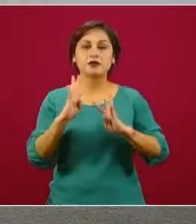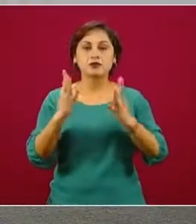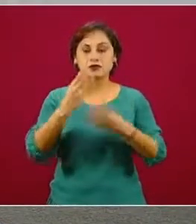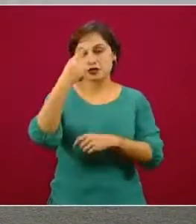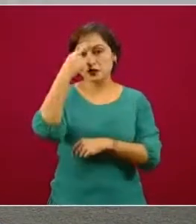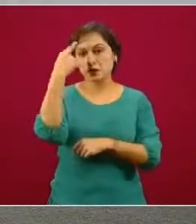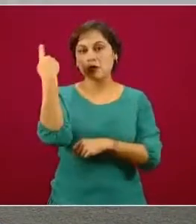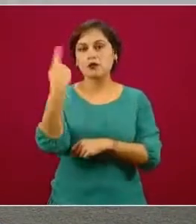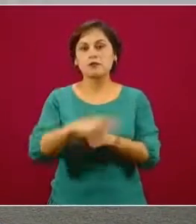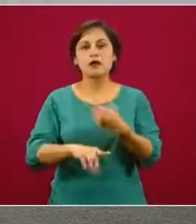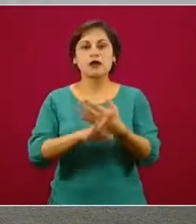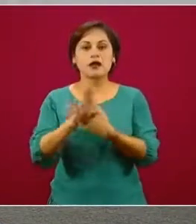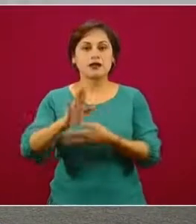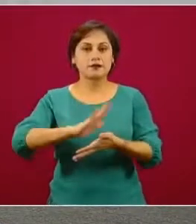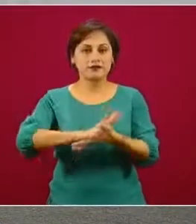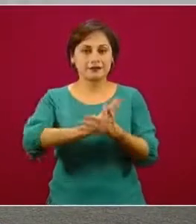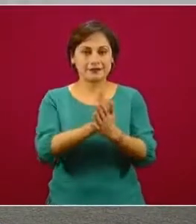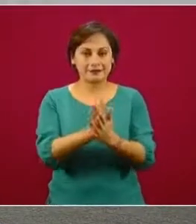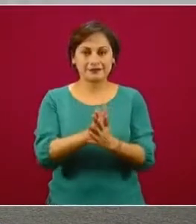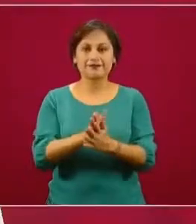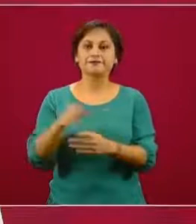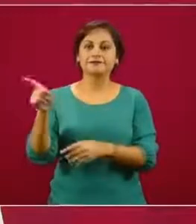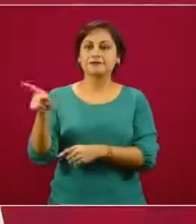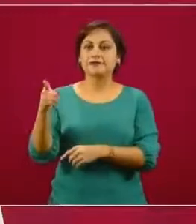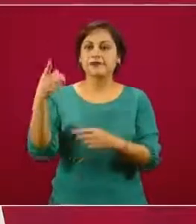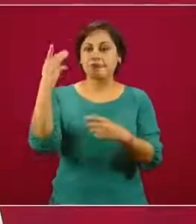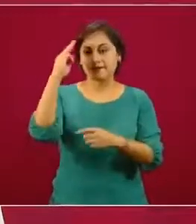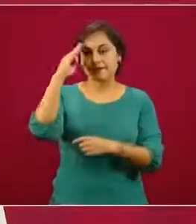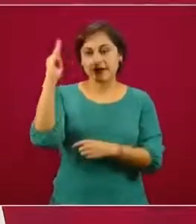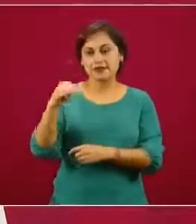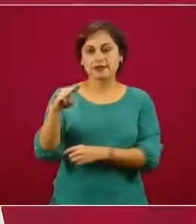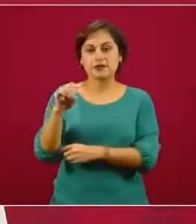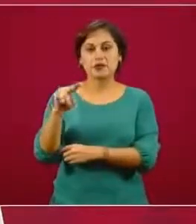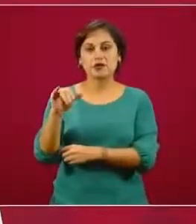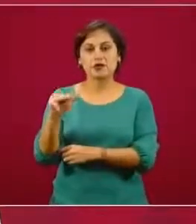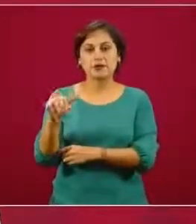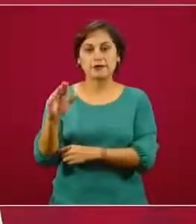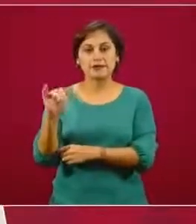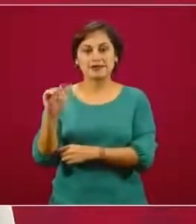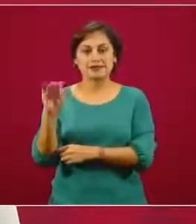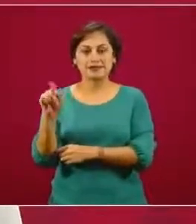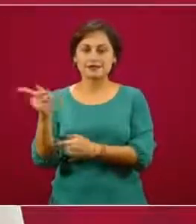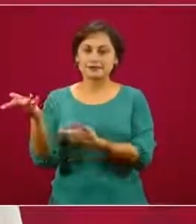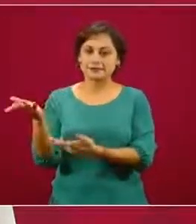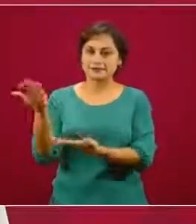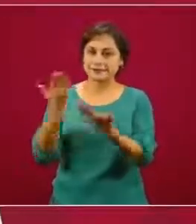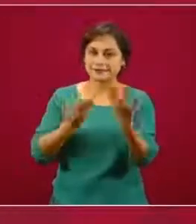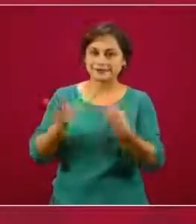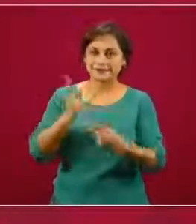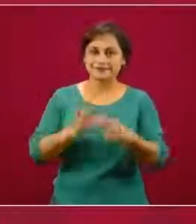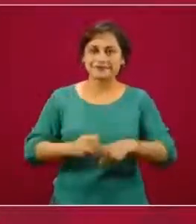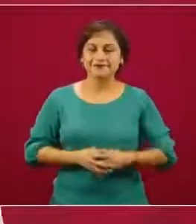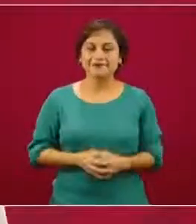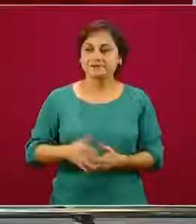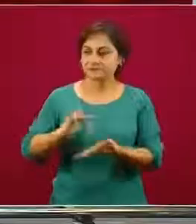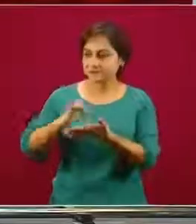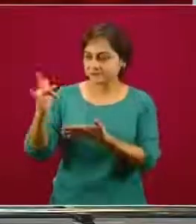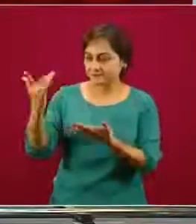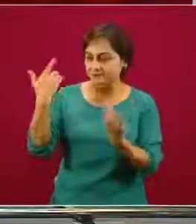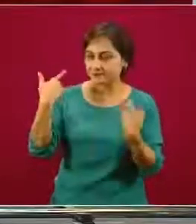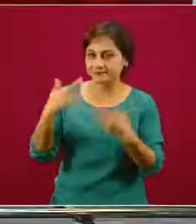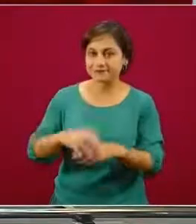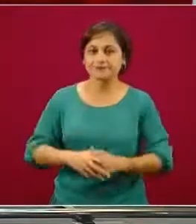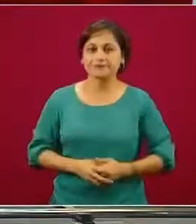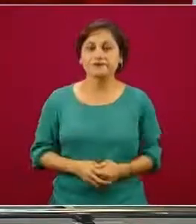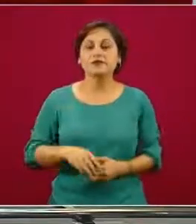Discriminación, la maestra Mónica Macís, que aquí está con nosotros. Muchas gracias, Mónica. Gracias. Entonces empezaré yo con